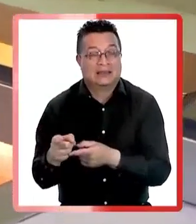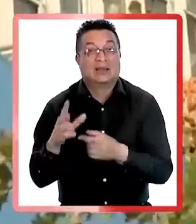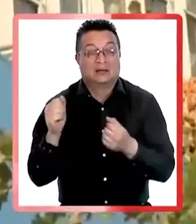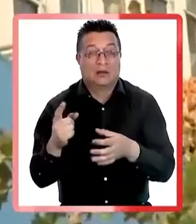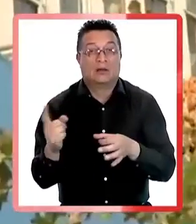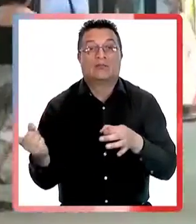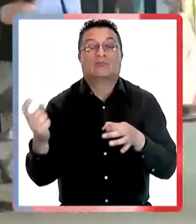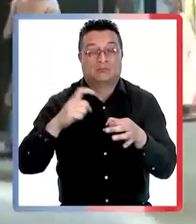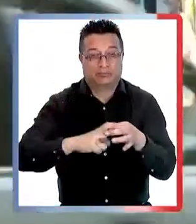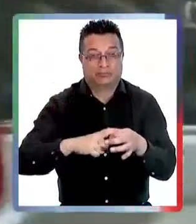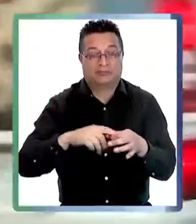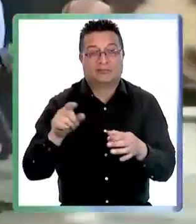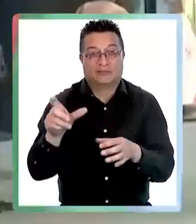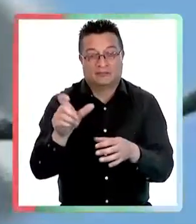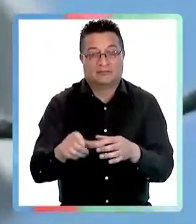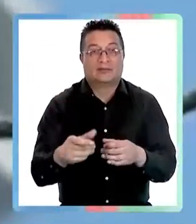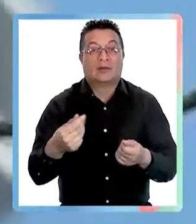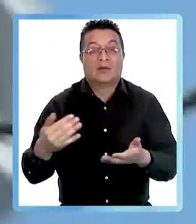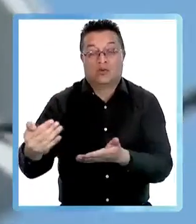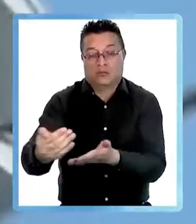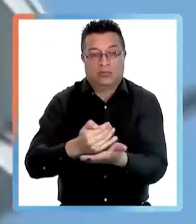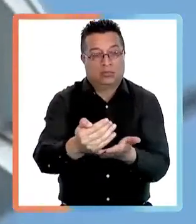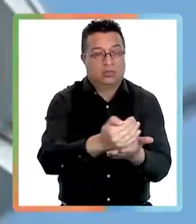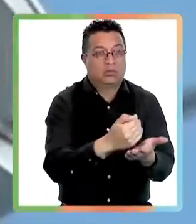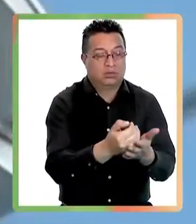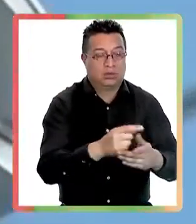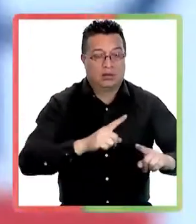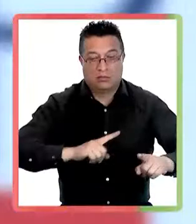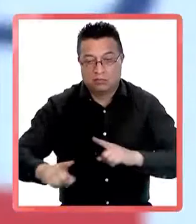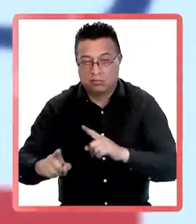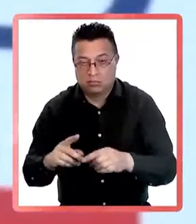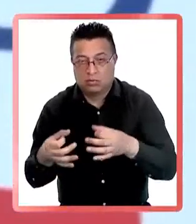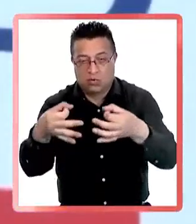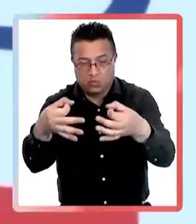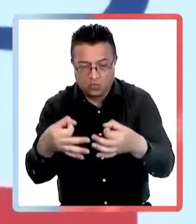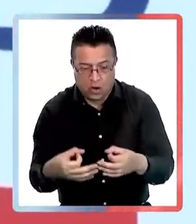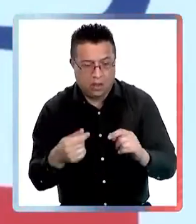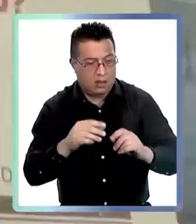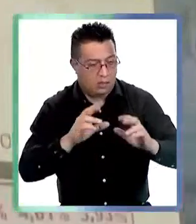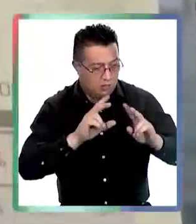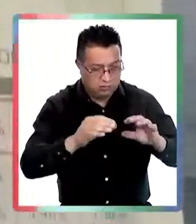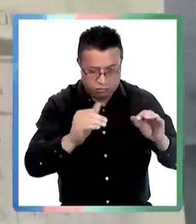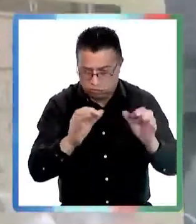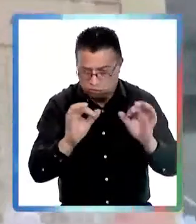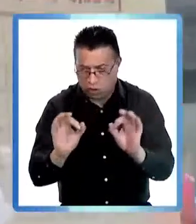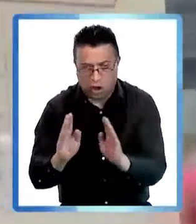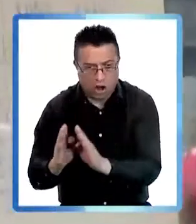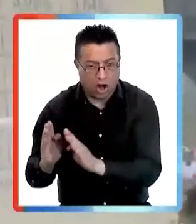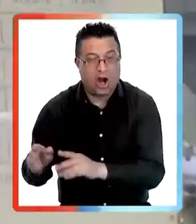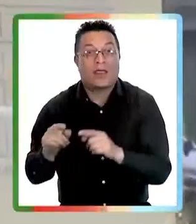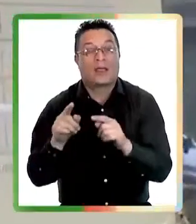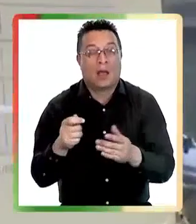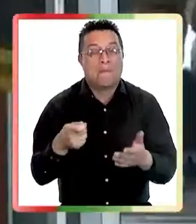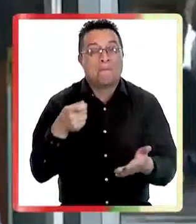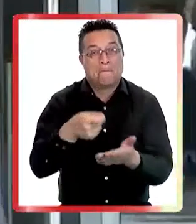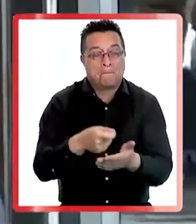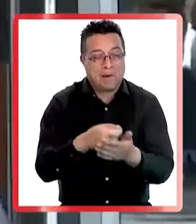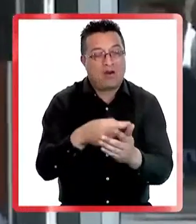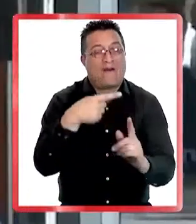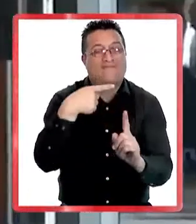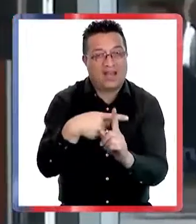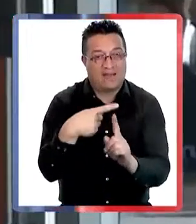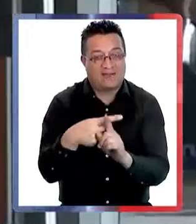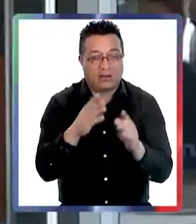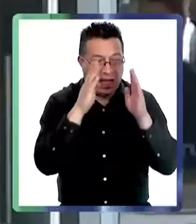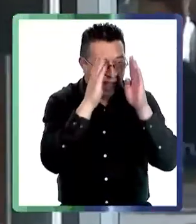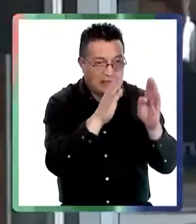son afiliación, recaudación, administración de la cuenta, pago de